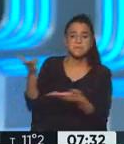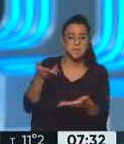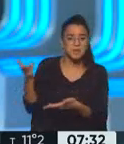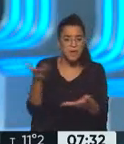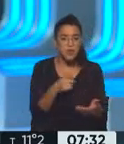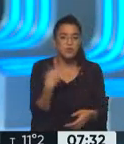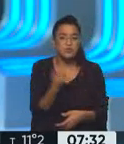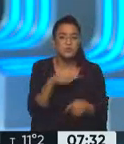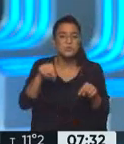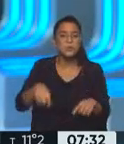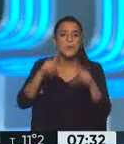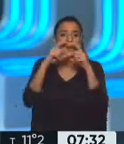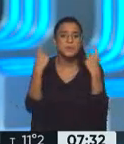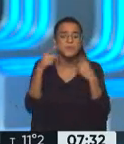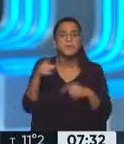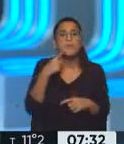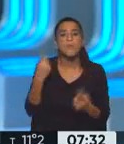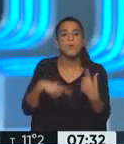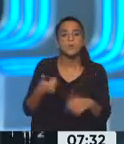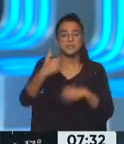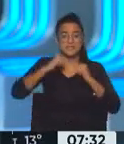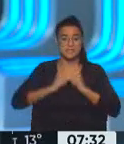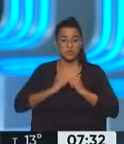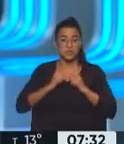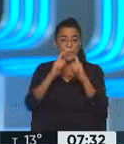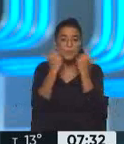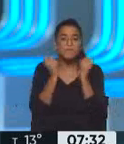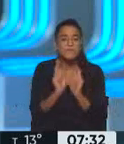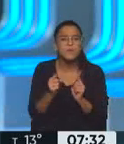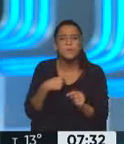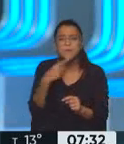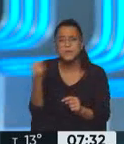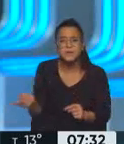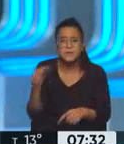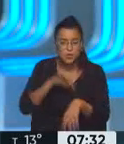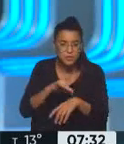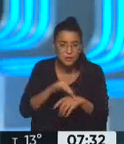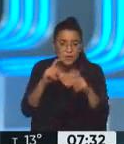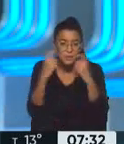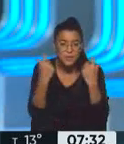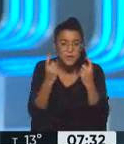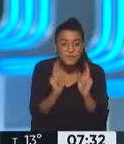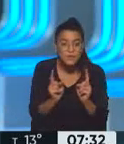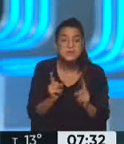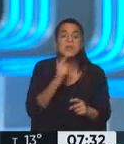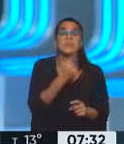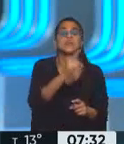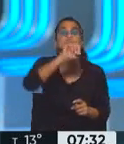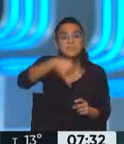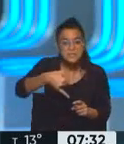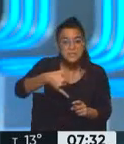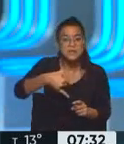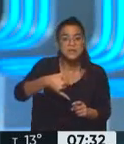nosotros estamos ante cámara ahora estamos sin barbijos cuando le da se sentó aquí al sofá se quedó con el barbijo y le preguntamos doctora se va a quedar para la entrevista con él barbijo dijo que si